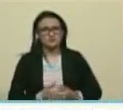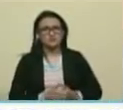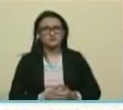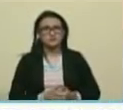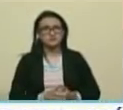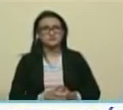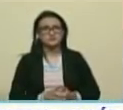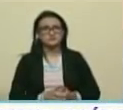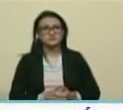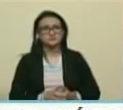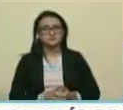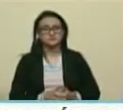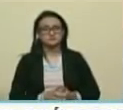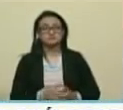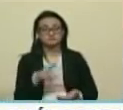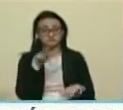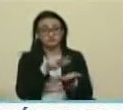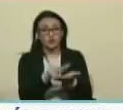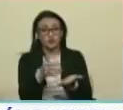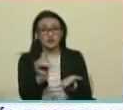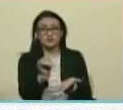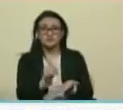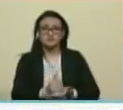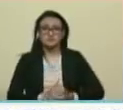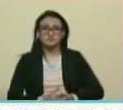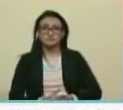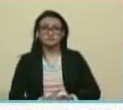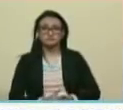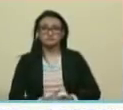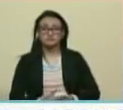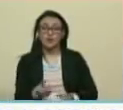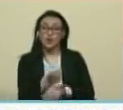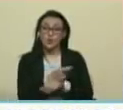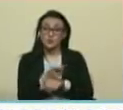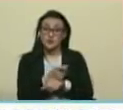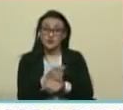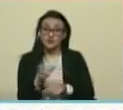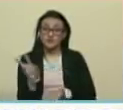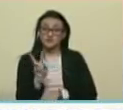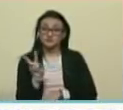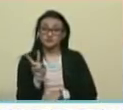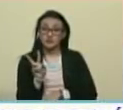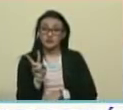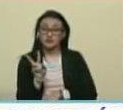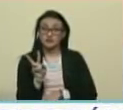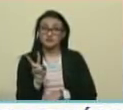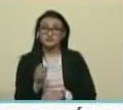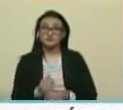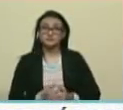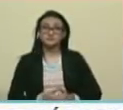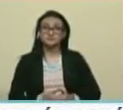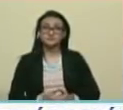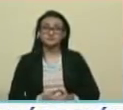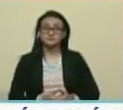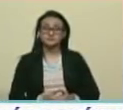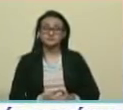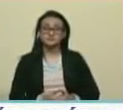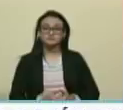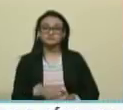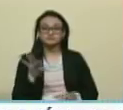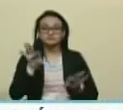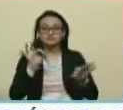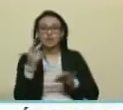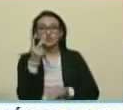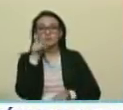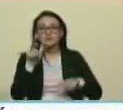además debidamente certificado. Y el gobierno de Venezuela proporcionó dos representantes para